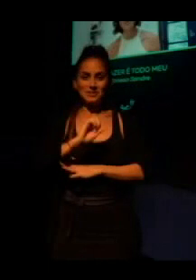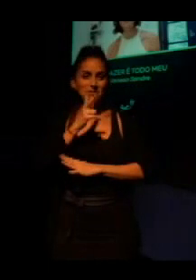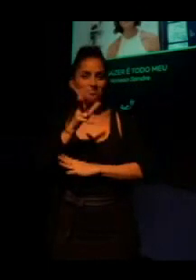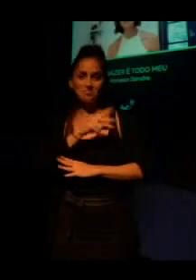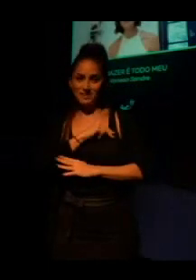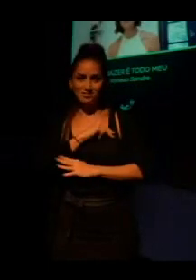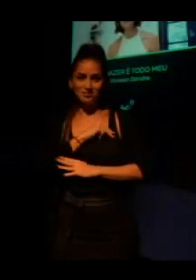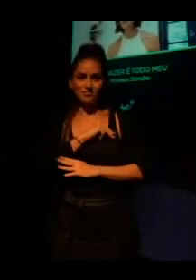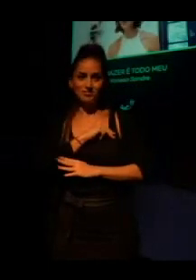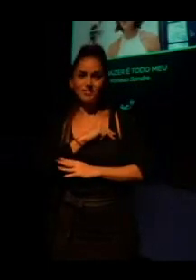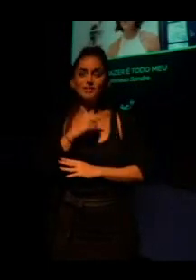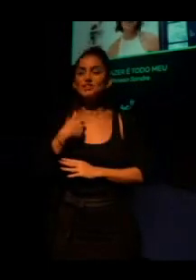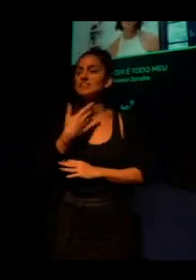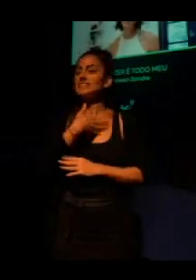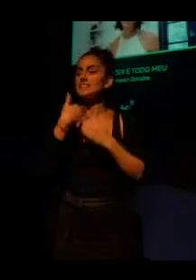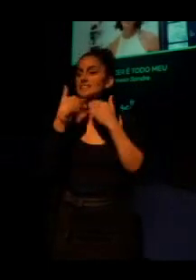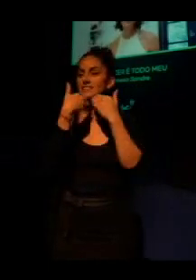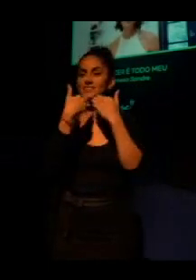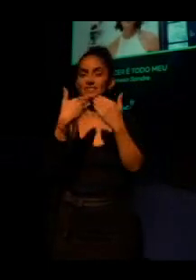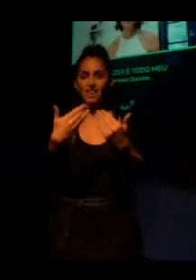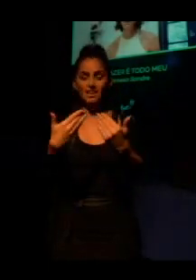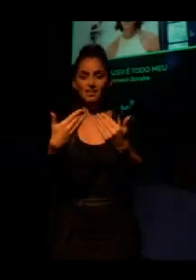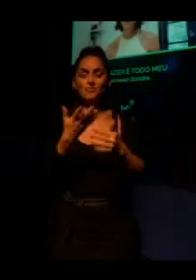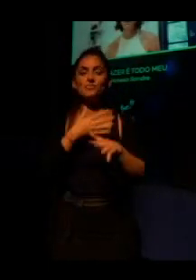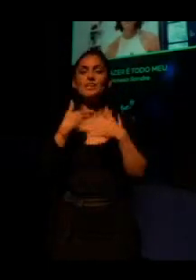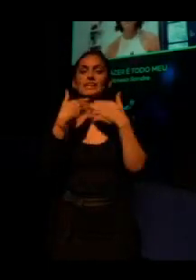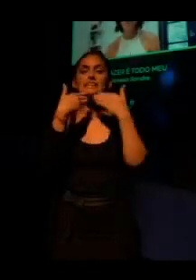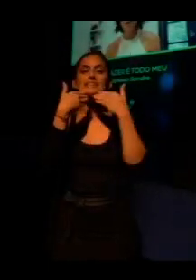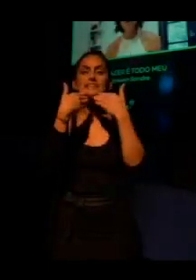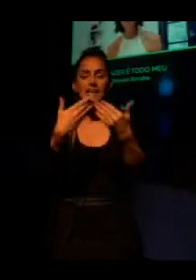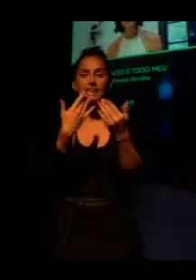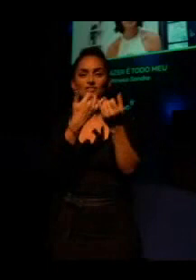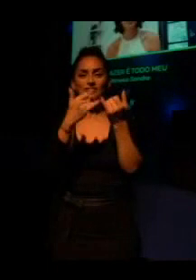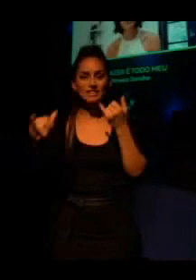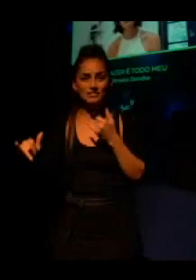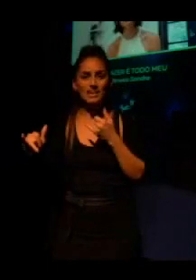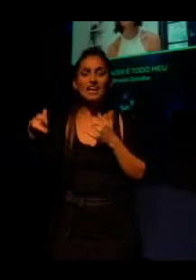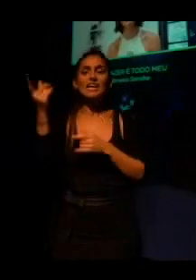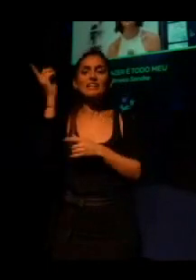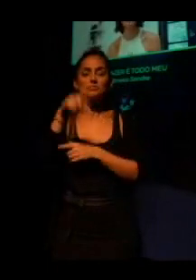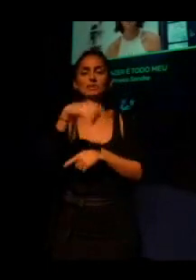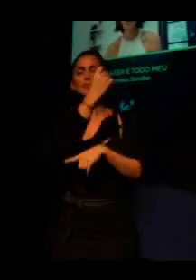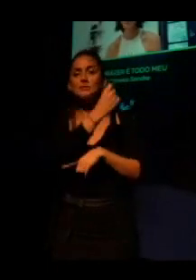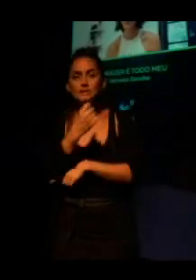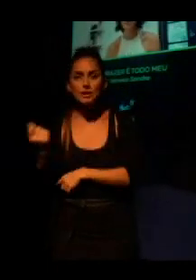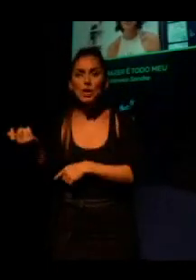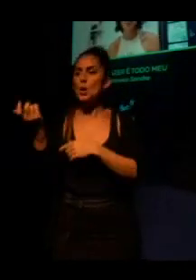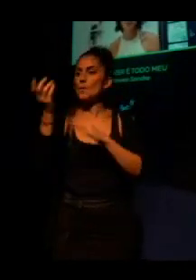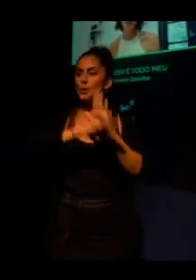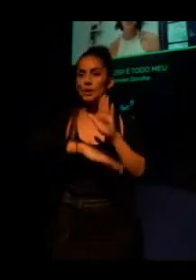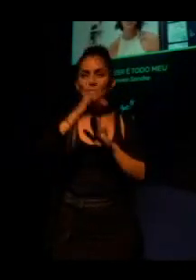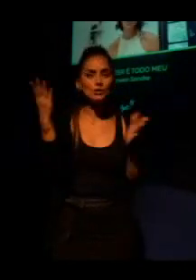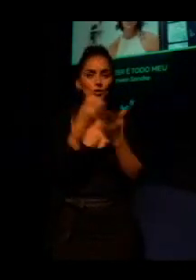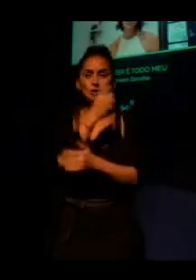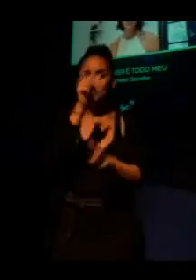premio y los quiero agradecer. Quiero agradecer el festival, los curadores, los programadores, por todas las